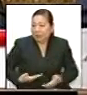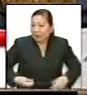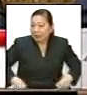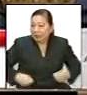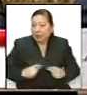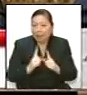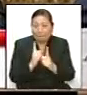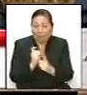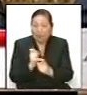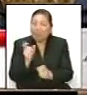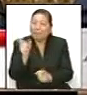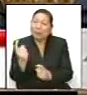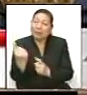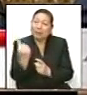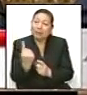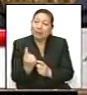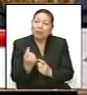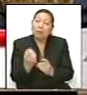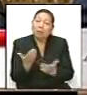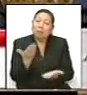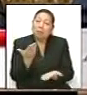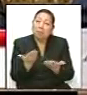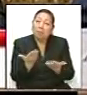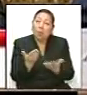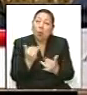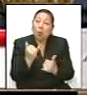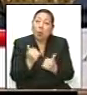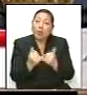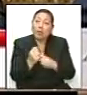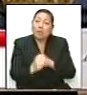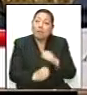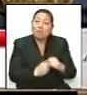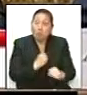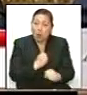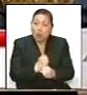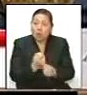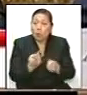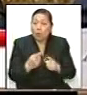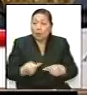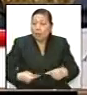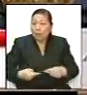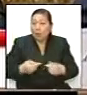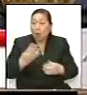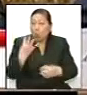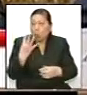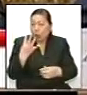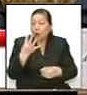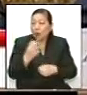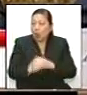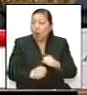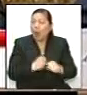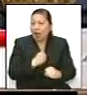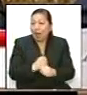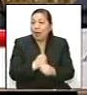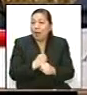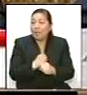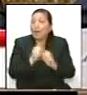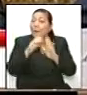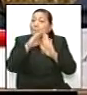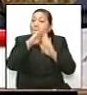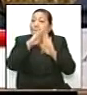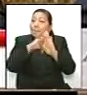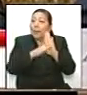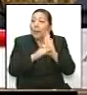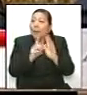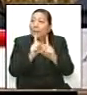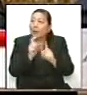en consultorías corresponde al promedio de los últimos años y, de hecho, cuando comparamos los últimos cuatro, es menor el gasto